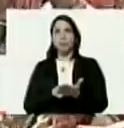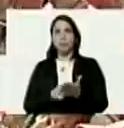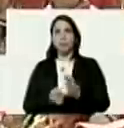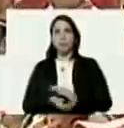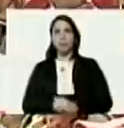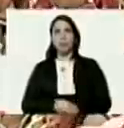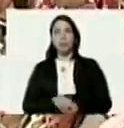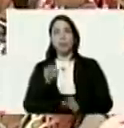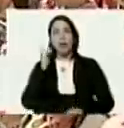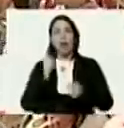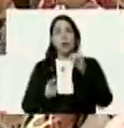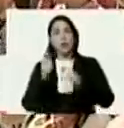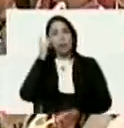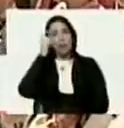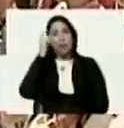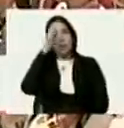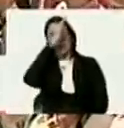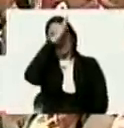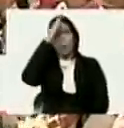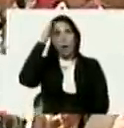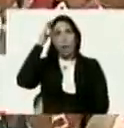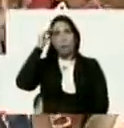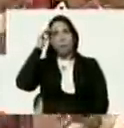Si algún día Donald Trump,